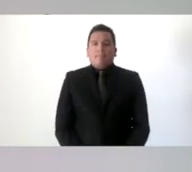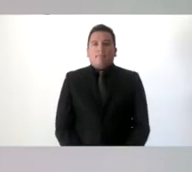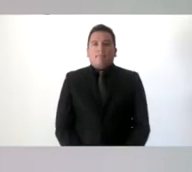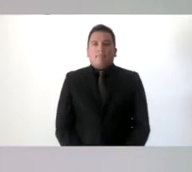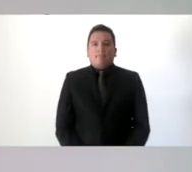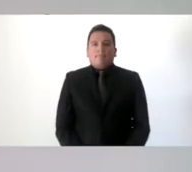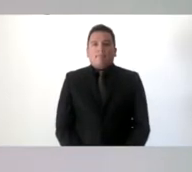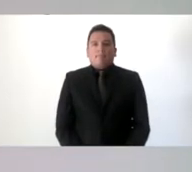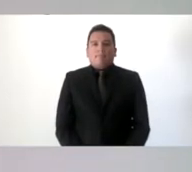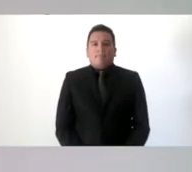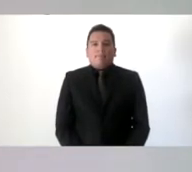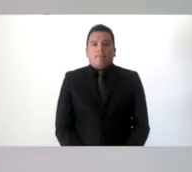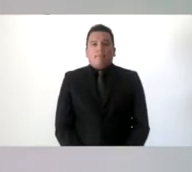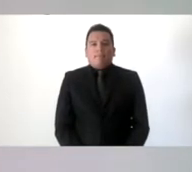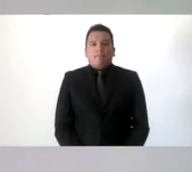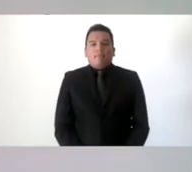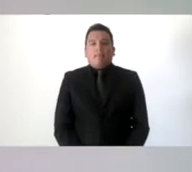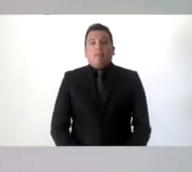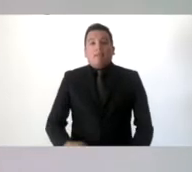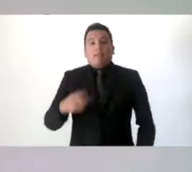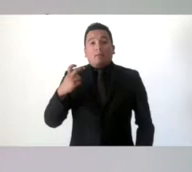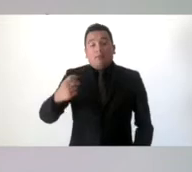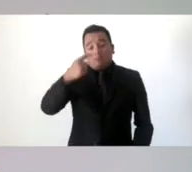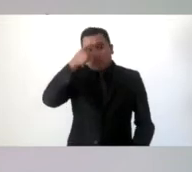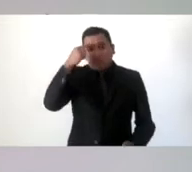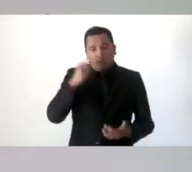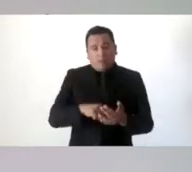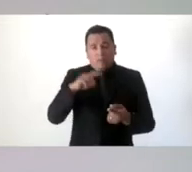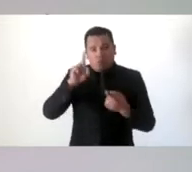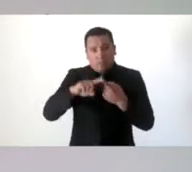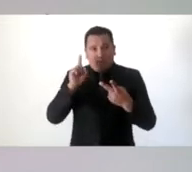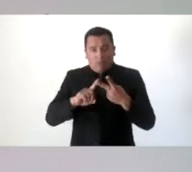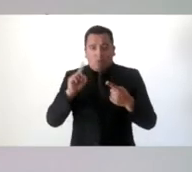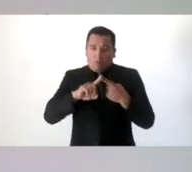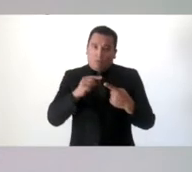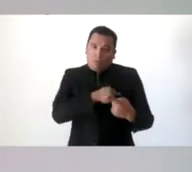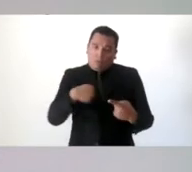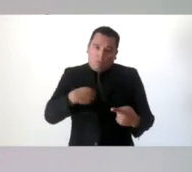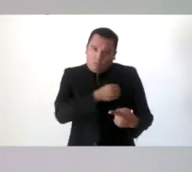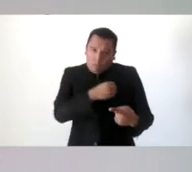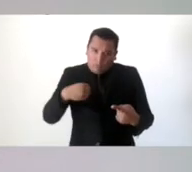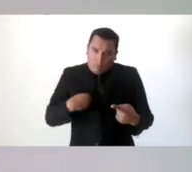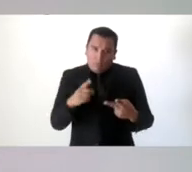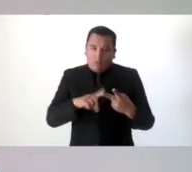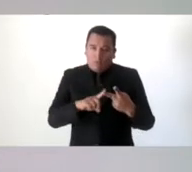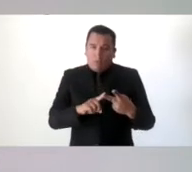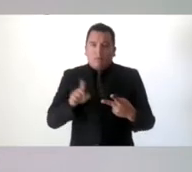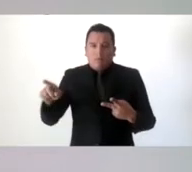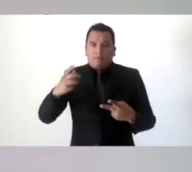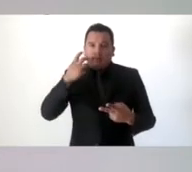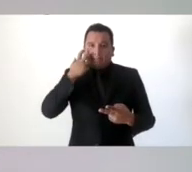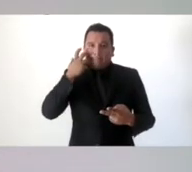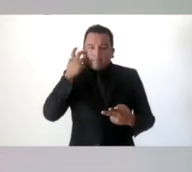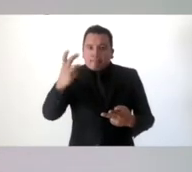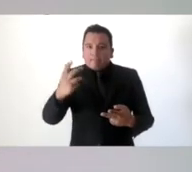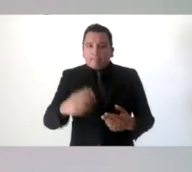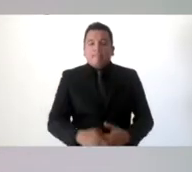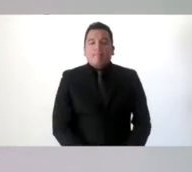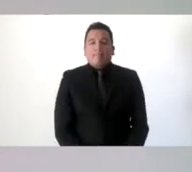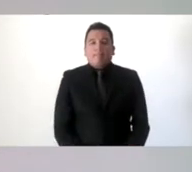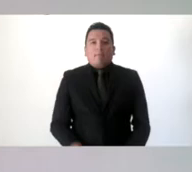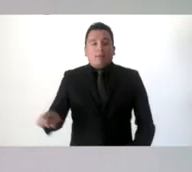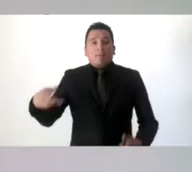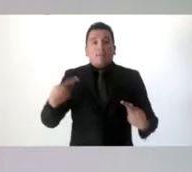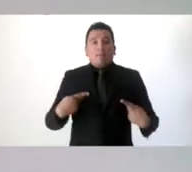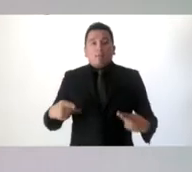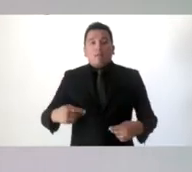cuestiones por internet. Entonces creo que son las dos cosas, una es nuestra obligación y la otra es que ellos pues lo están